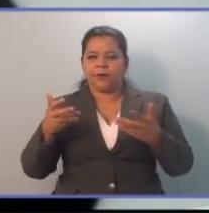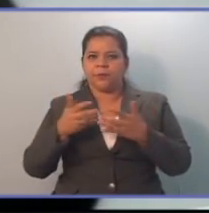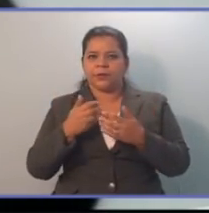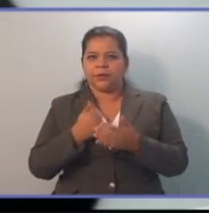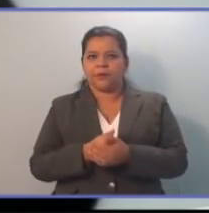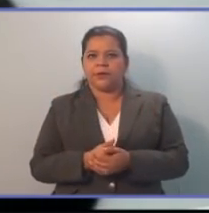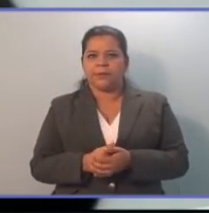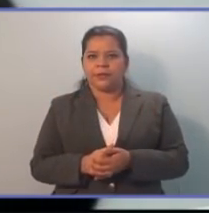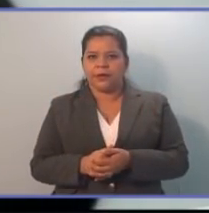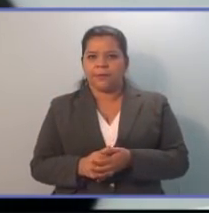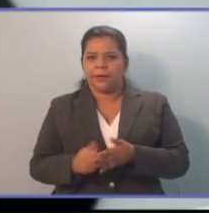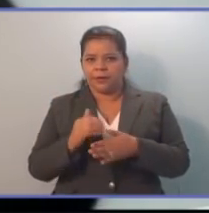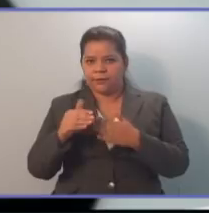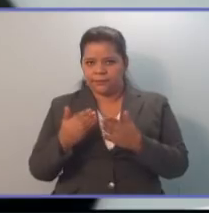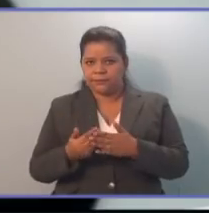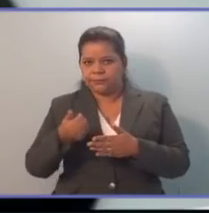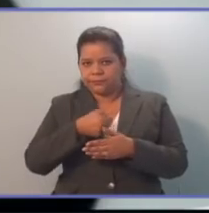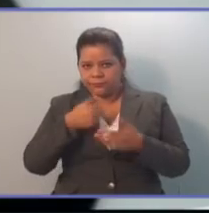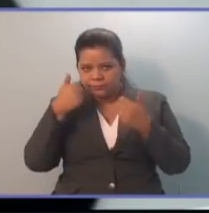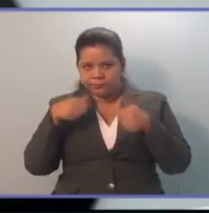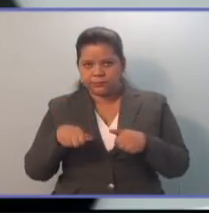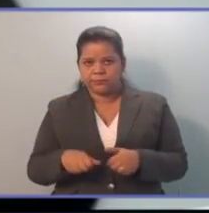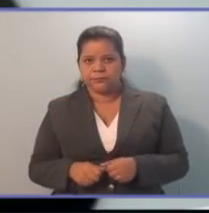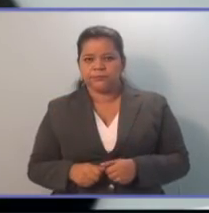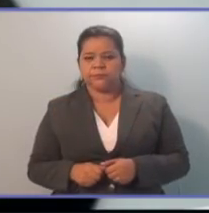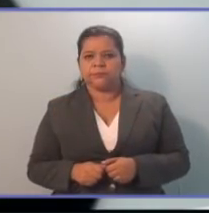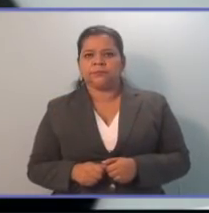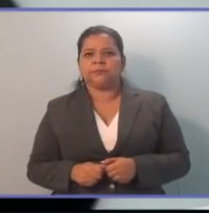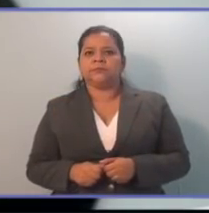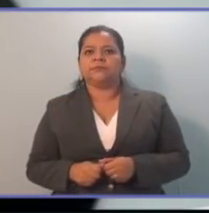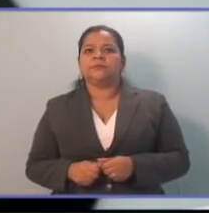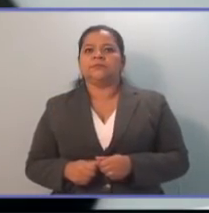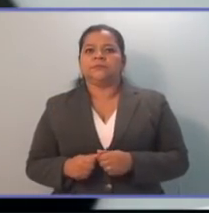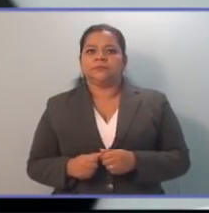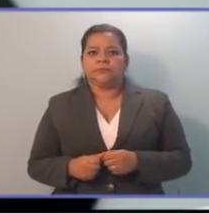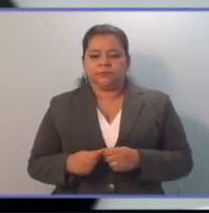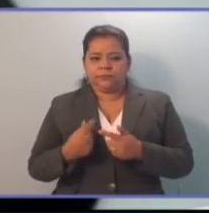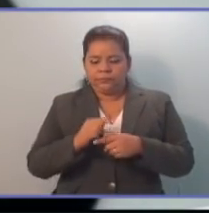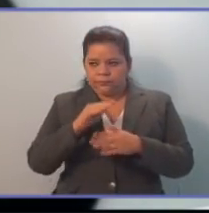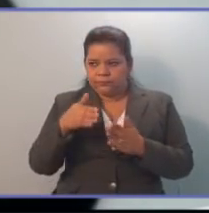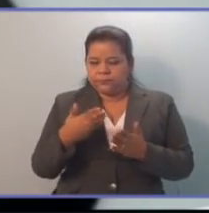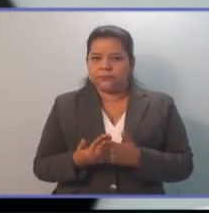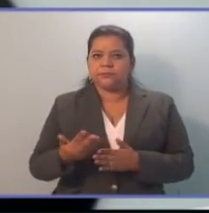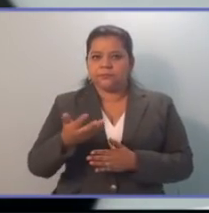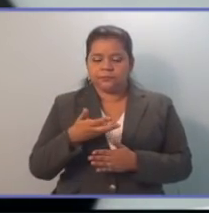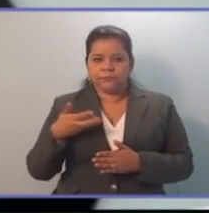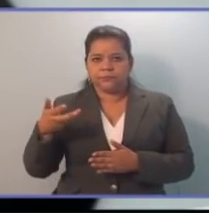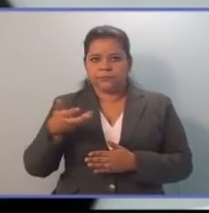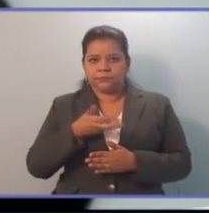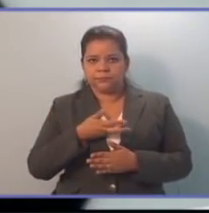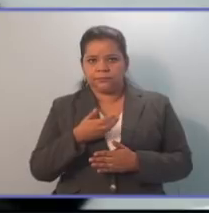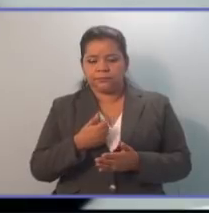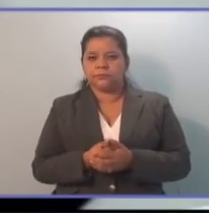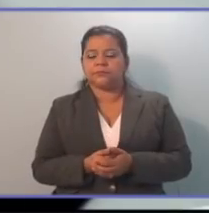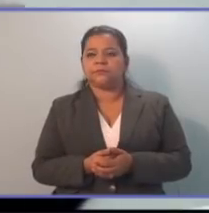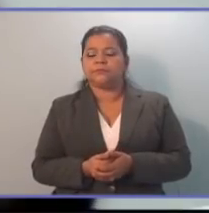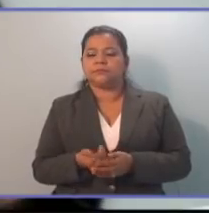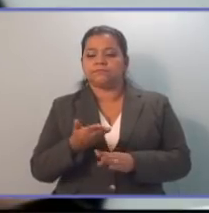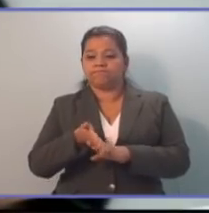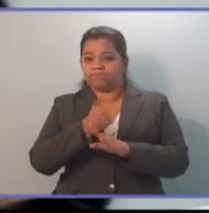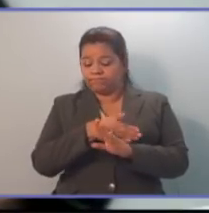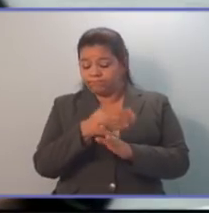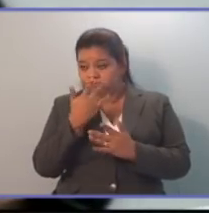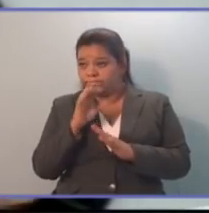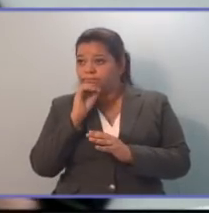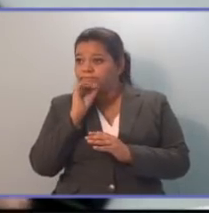una equiparación de derechos, da el mismo, en esa ponderación que hizo, le